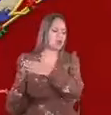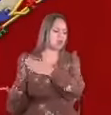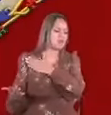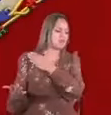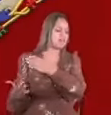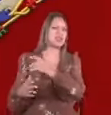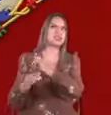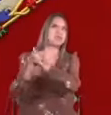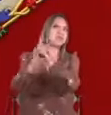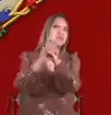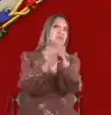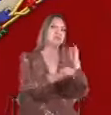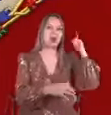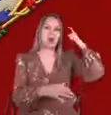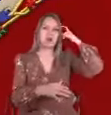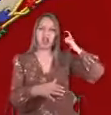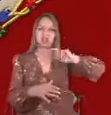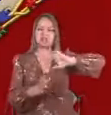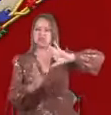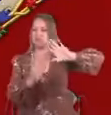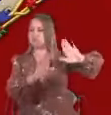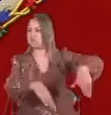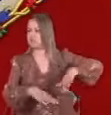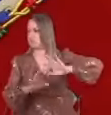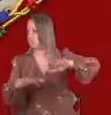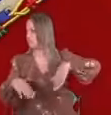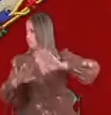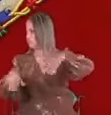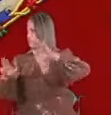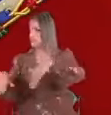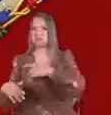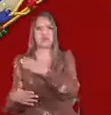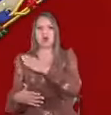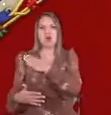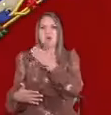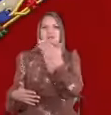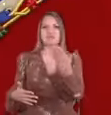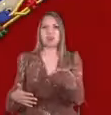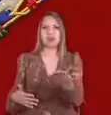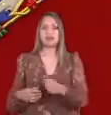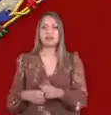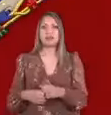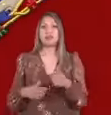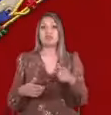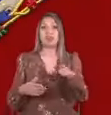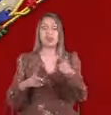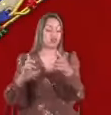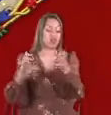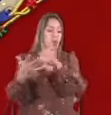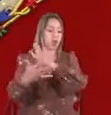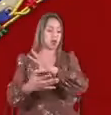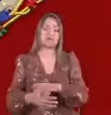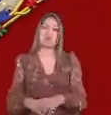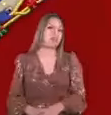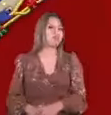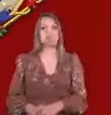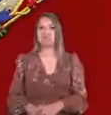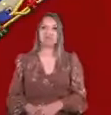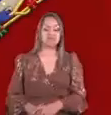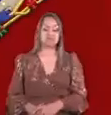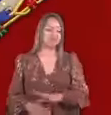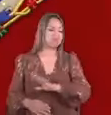de las entidades estatales y lo que es peor, la mayoría considera que las cosas no van a cambiar y que incluso